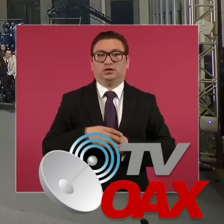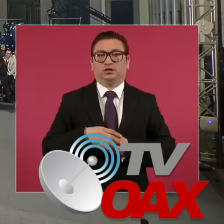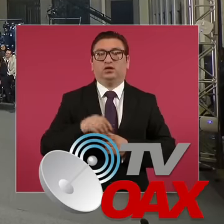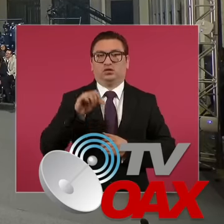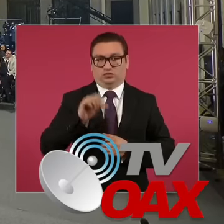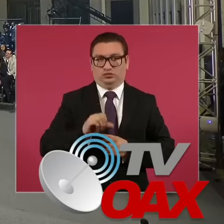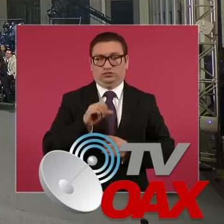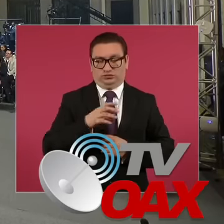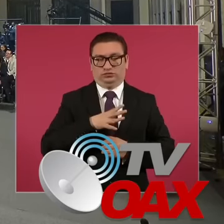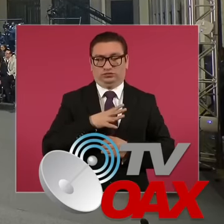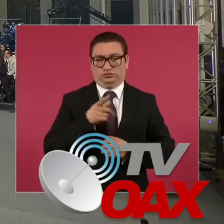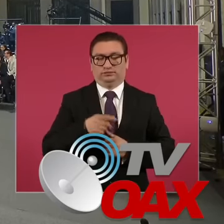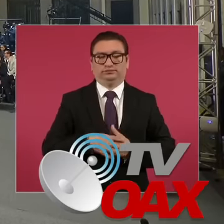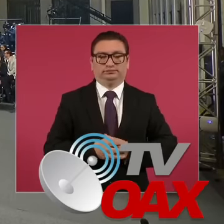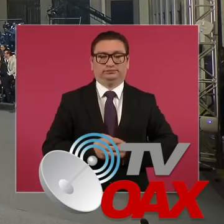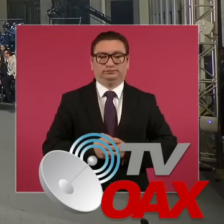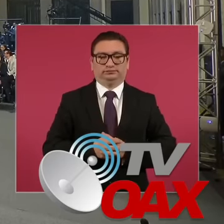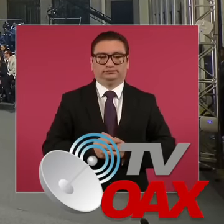hoy.